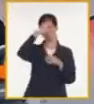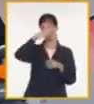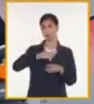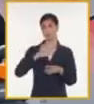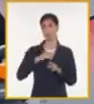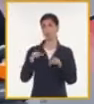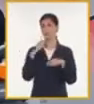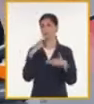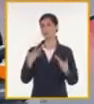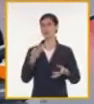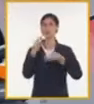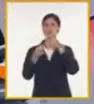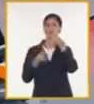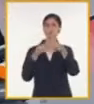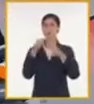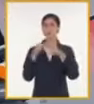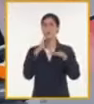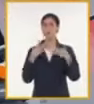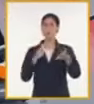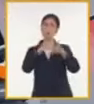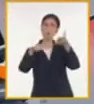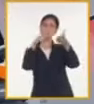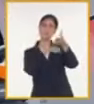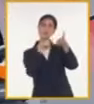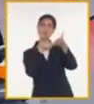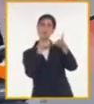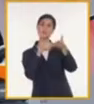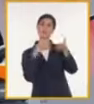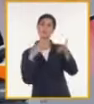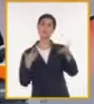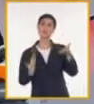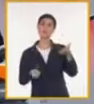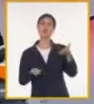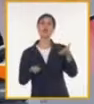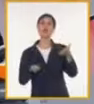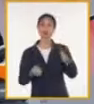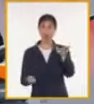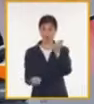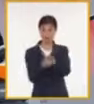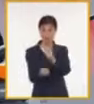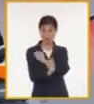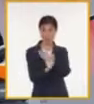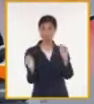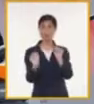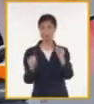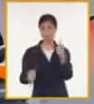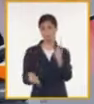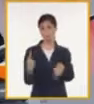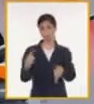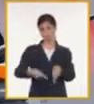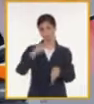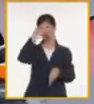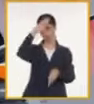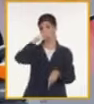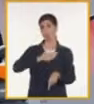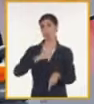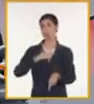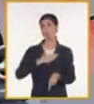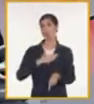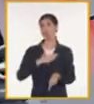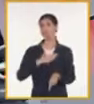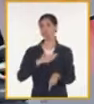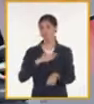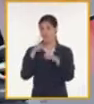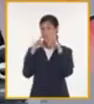elementos sobre un plan desarticulado de terrorismo contra nuestro país que había tenido previa